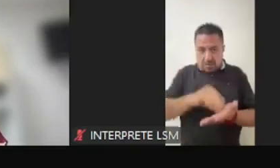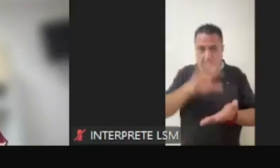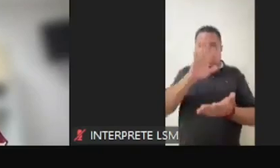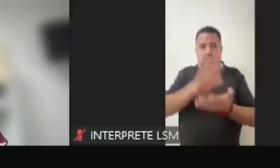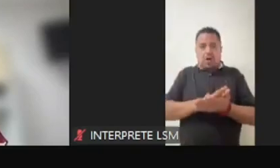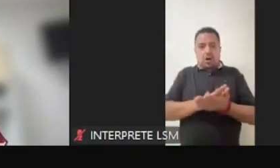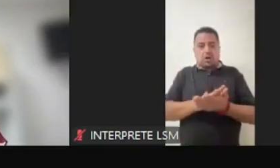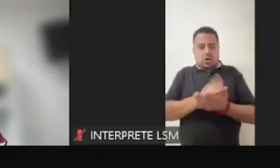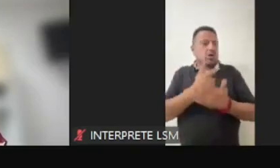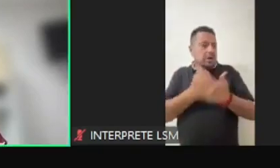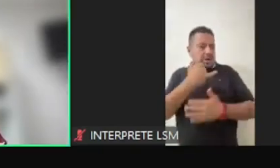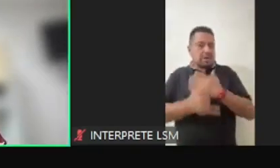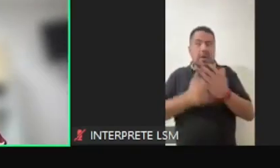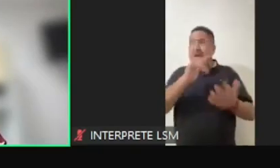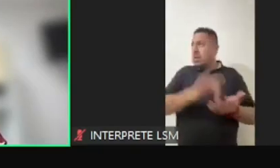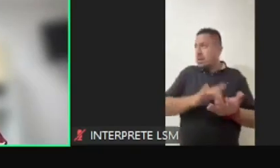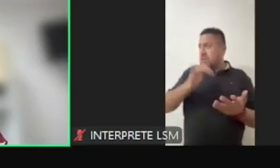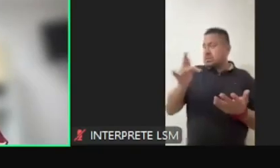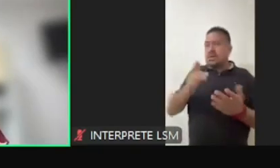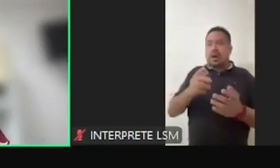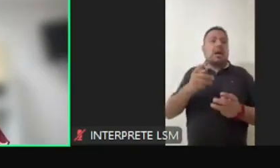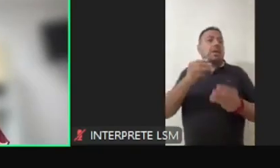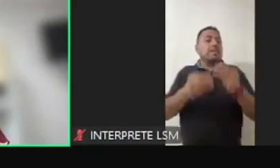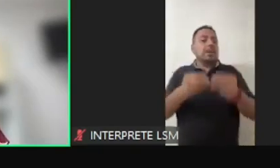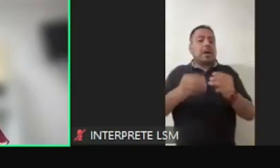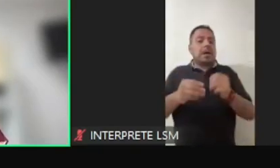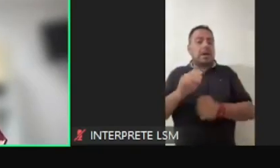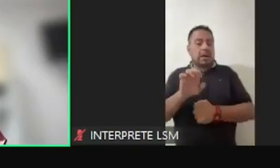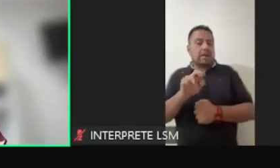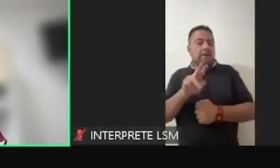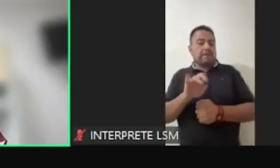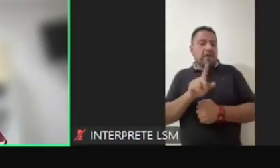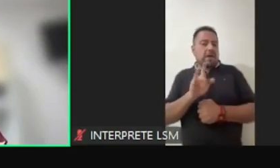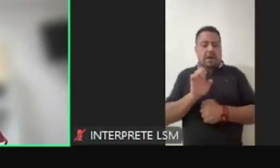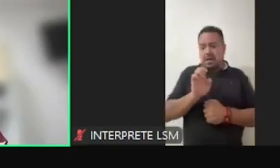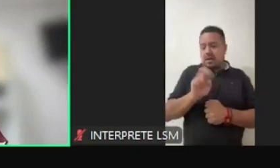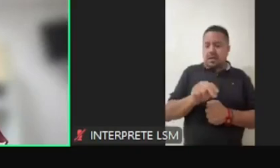acuerdo Gracias magistrada magistrada evely Rodríguez